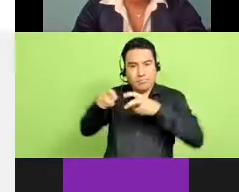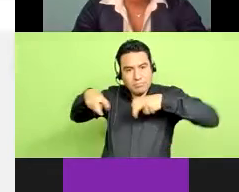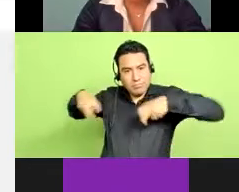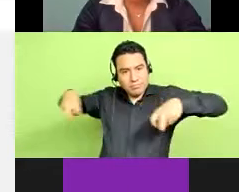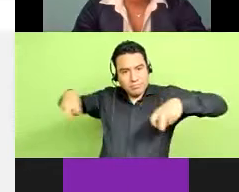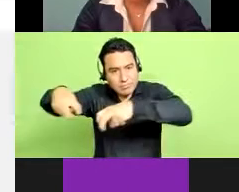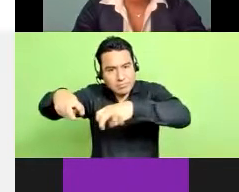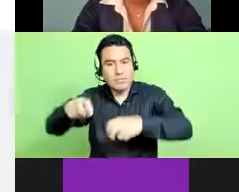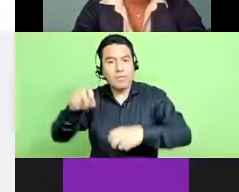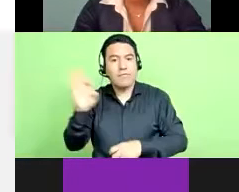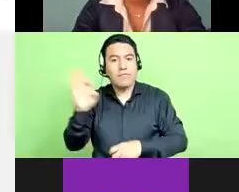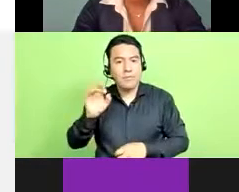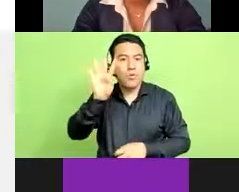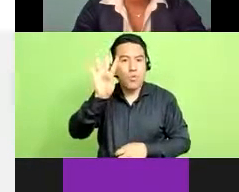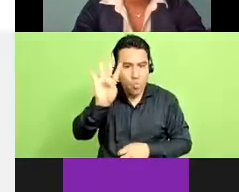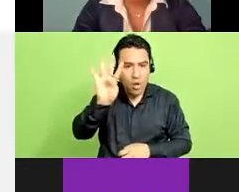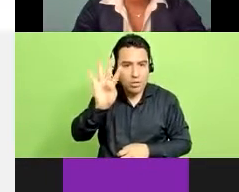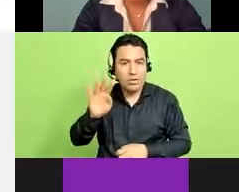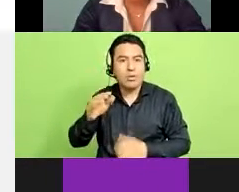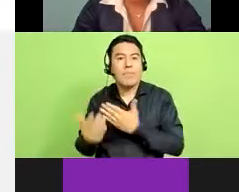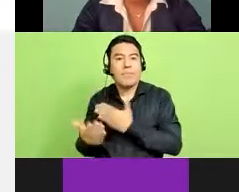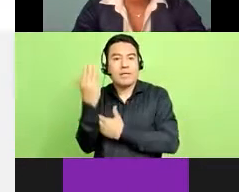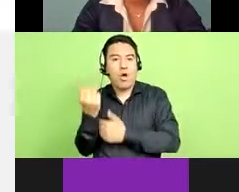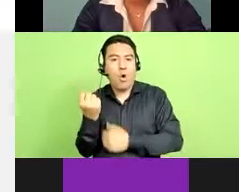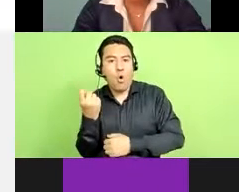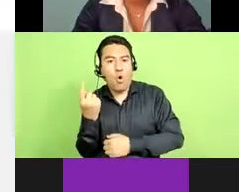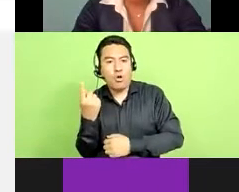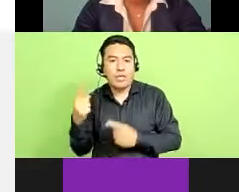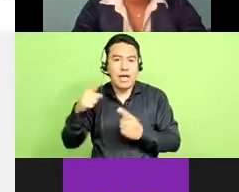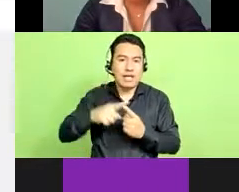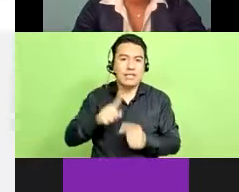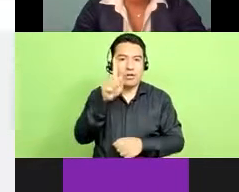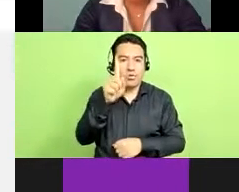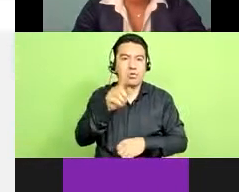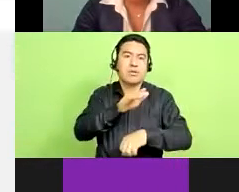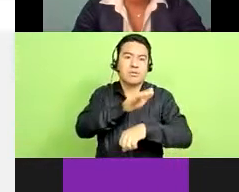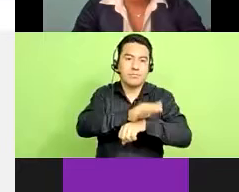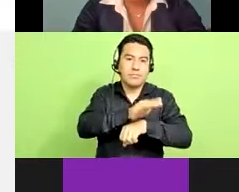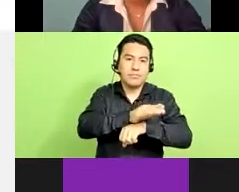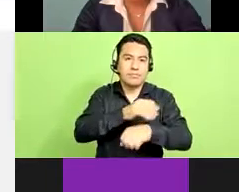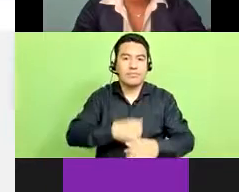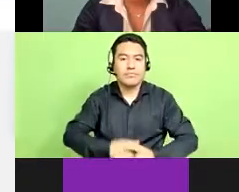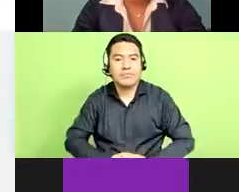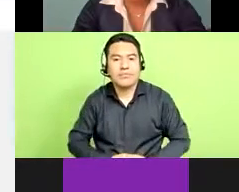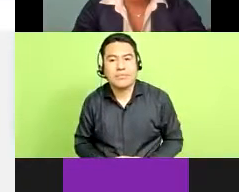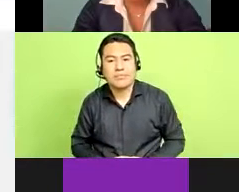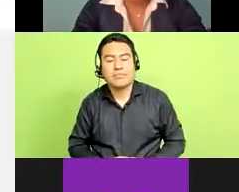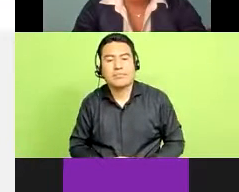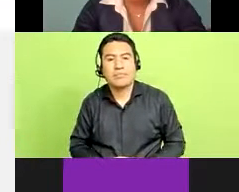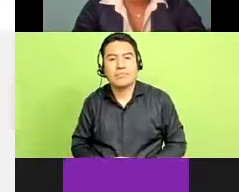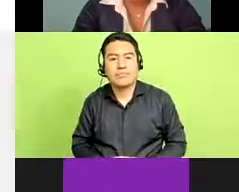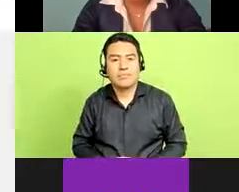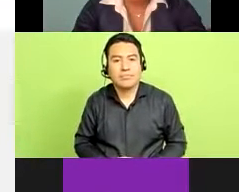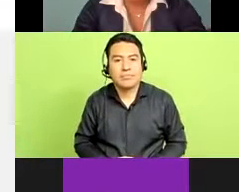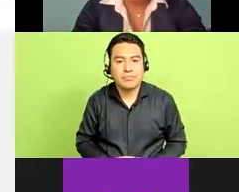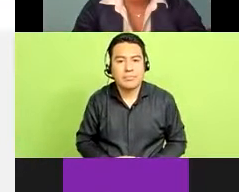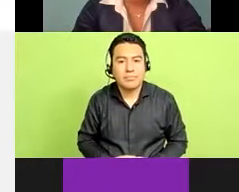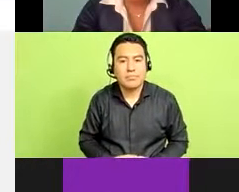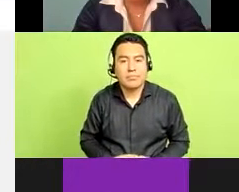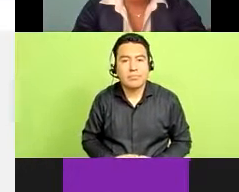horario 11 am hasta la una o sea 13 horas indica